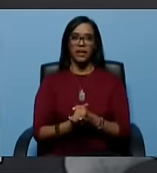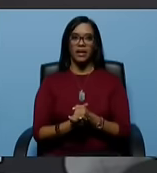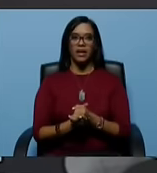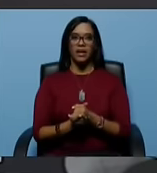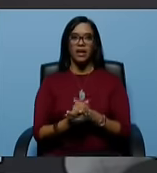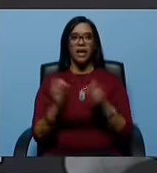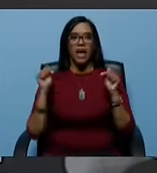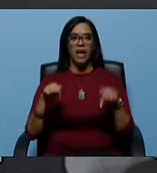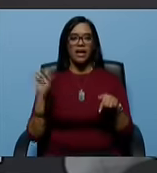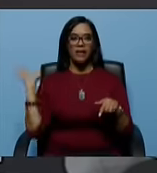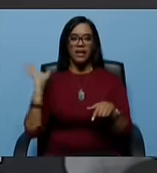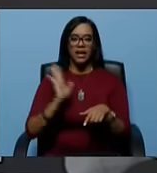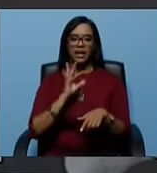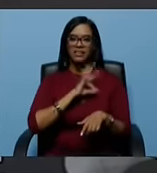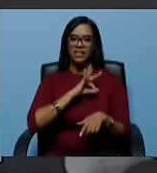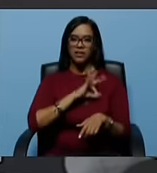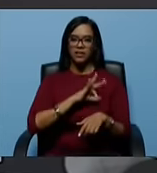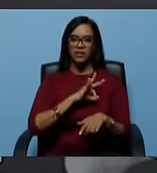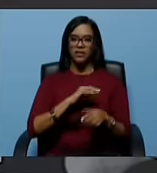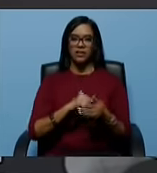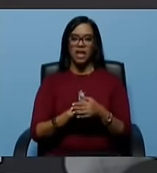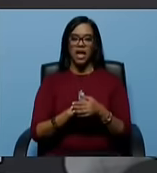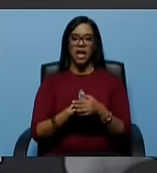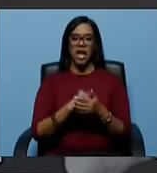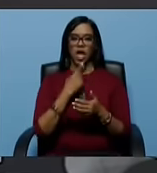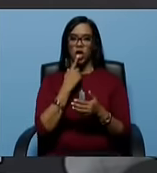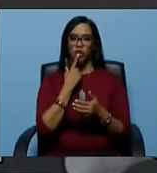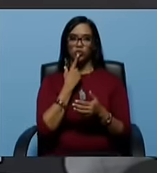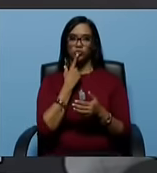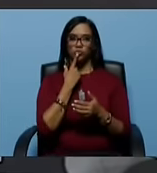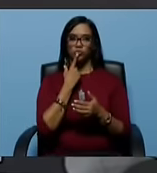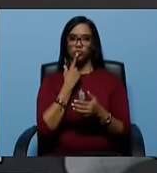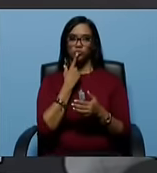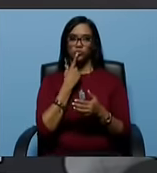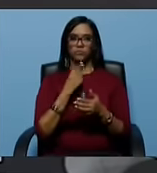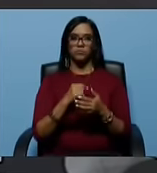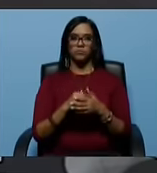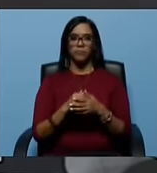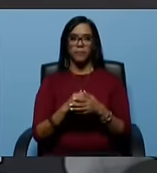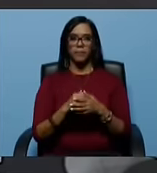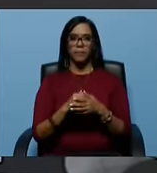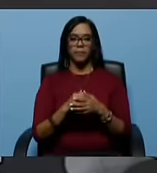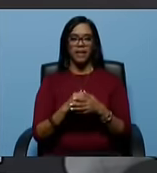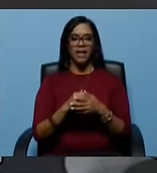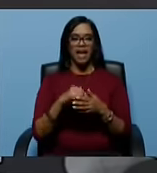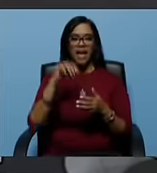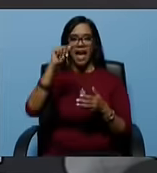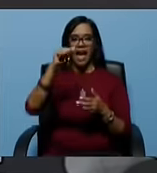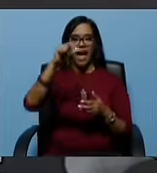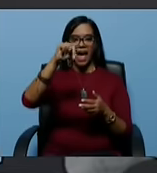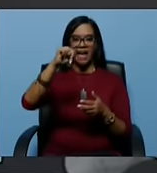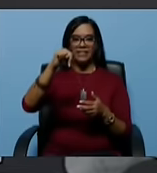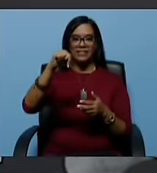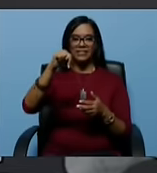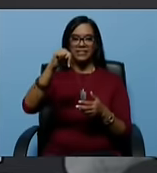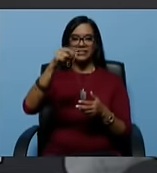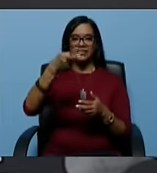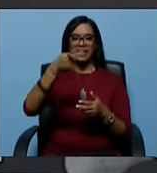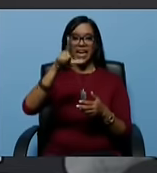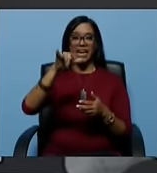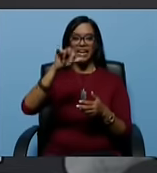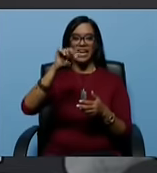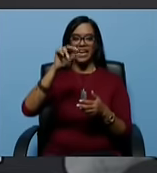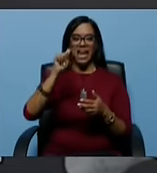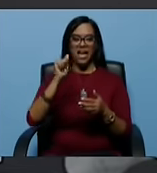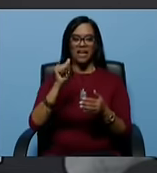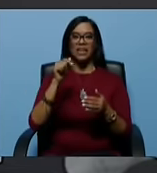¿vale? A la señora aquella, ¿no se acuerdan? Angelina Jolie. Bueno, no la trajeron para acá, no pasó. Ella estaba en la Guajira colombiana y dijo,